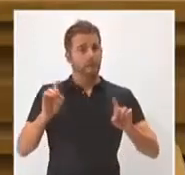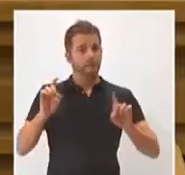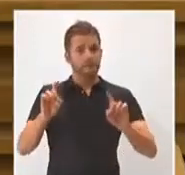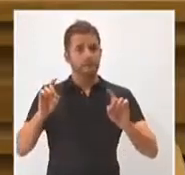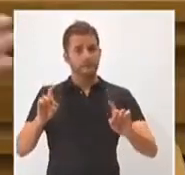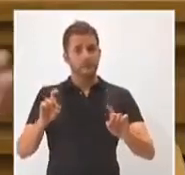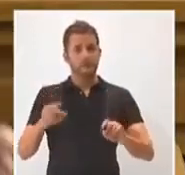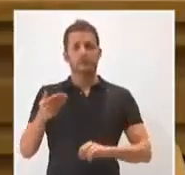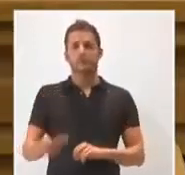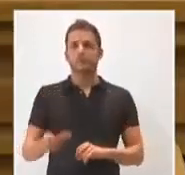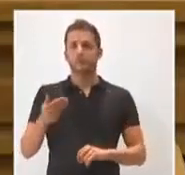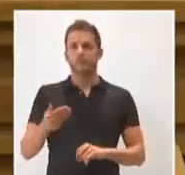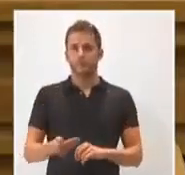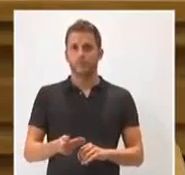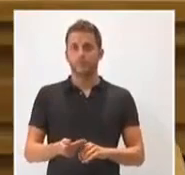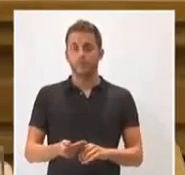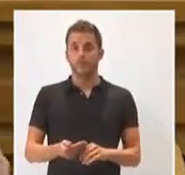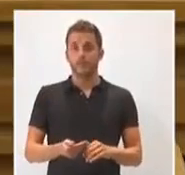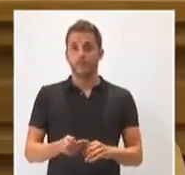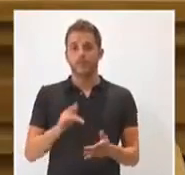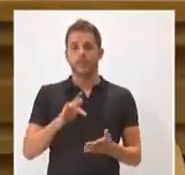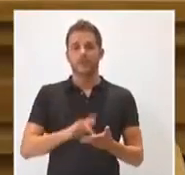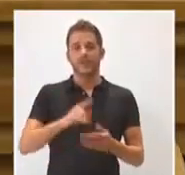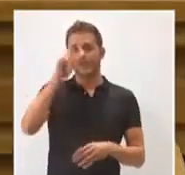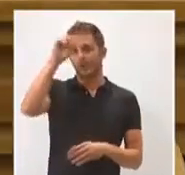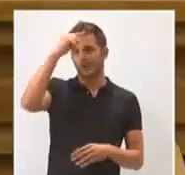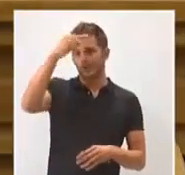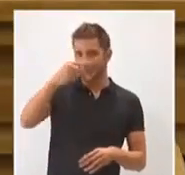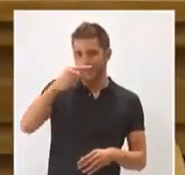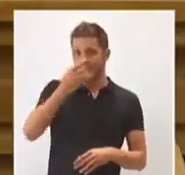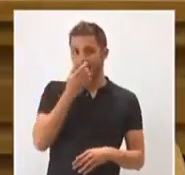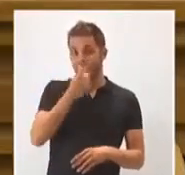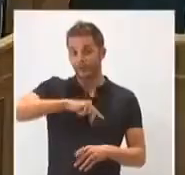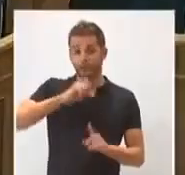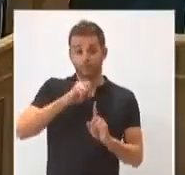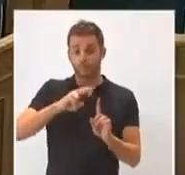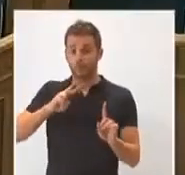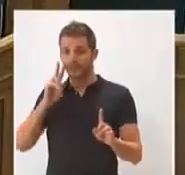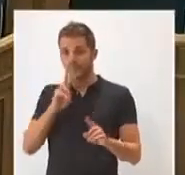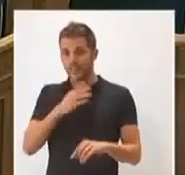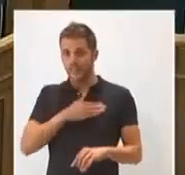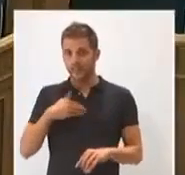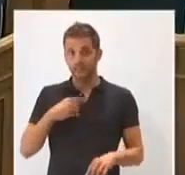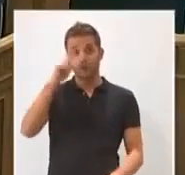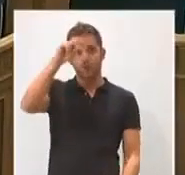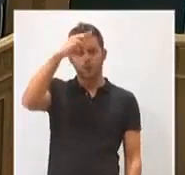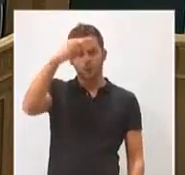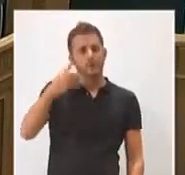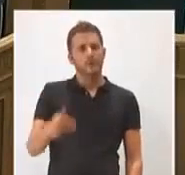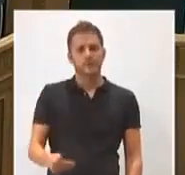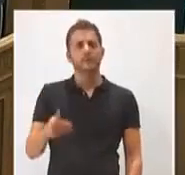relativa la enorme de lo más grande que es cultura si lo quisiéramos ver así claro la cultura es mucho